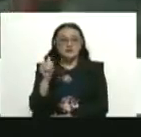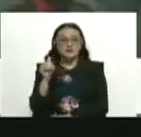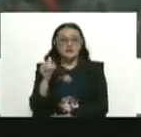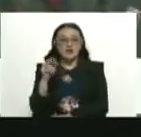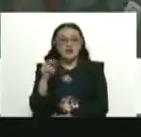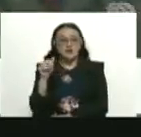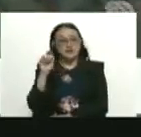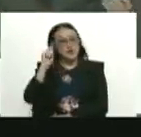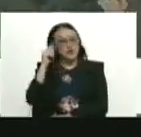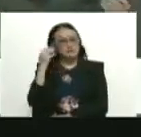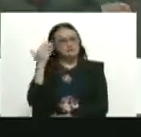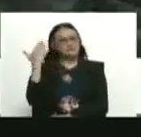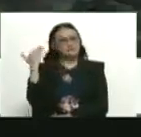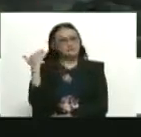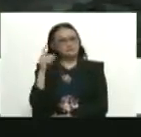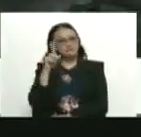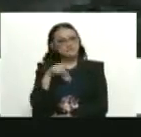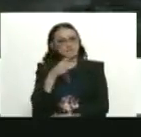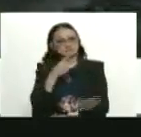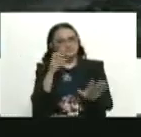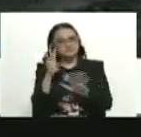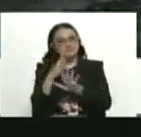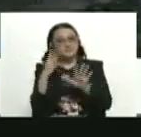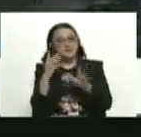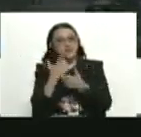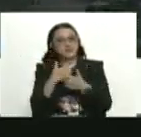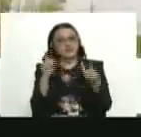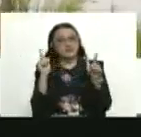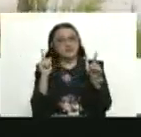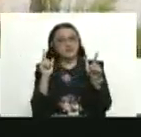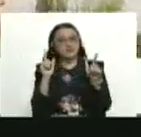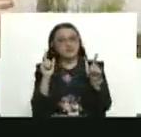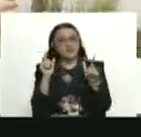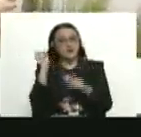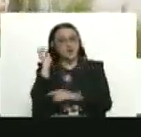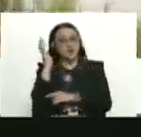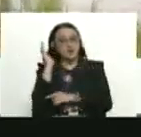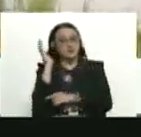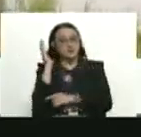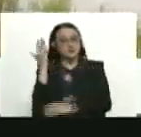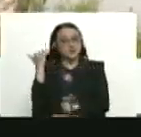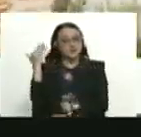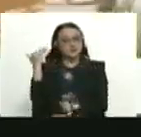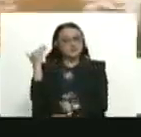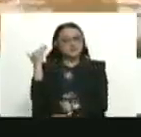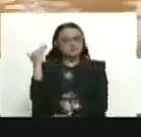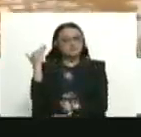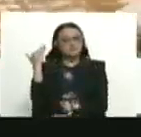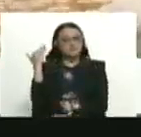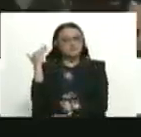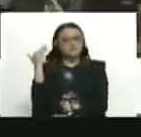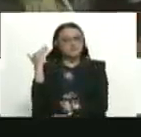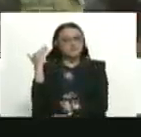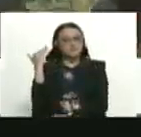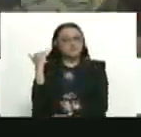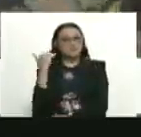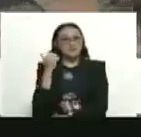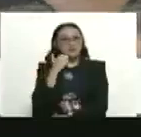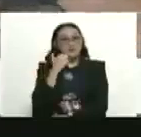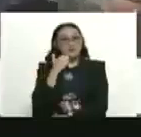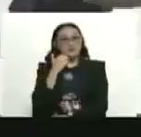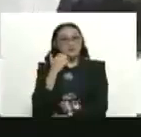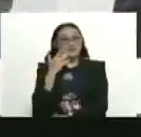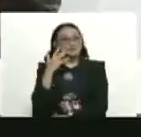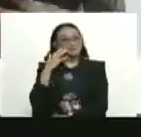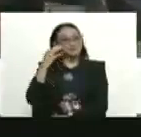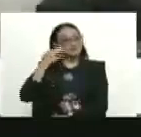aquella frase que pronunció en 1819 el Libertador en el Congreso de Angostura: la ambición, la intriga, abusan de la